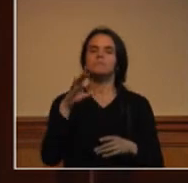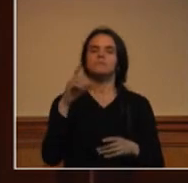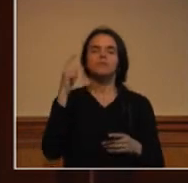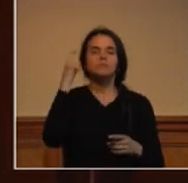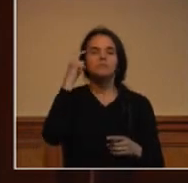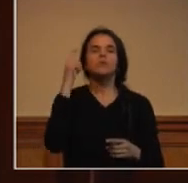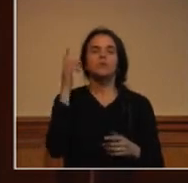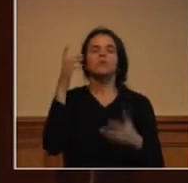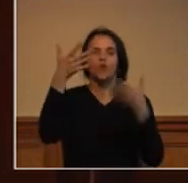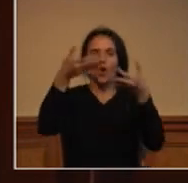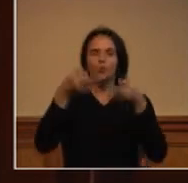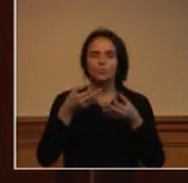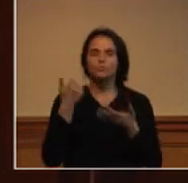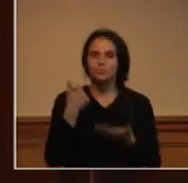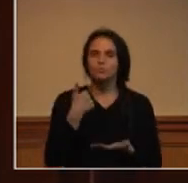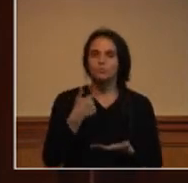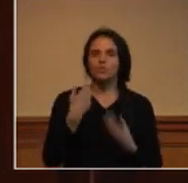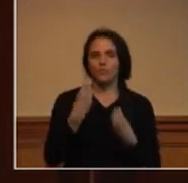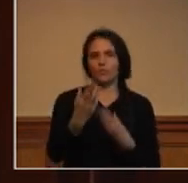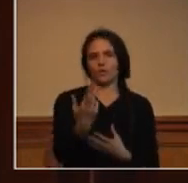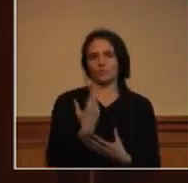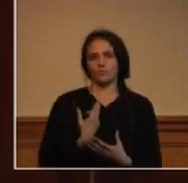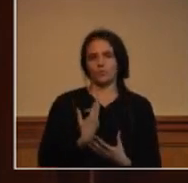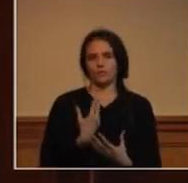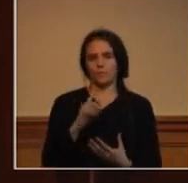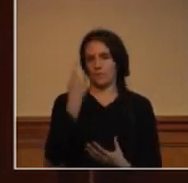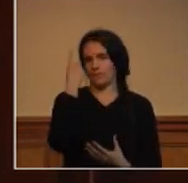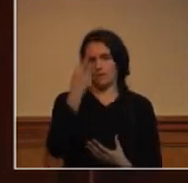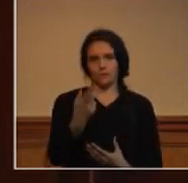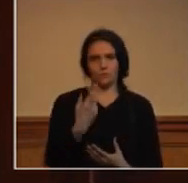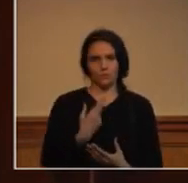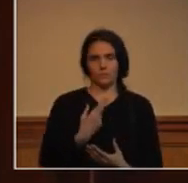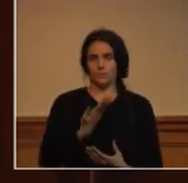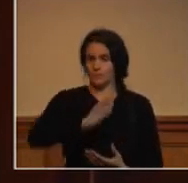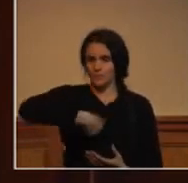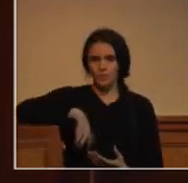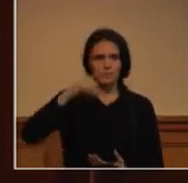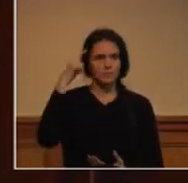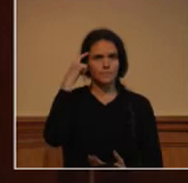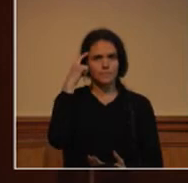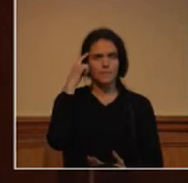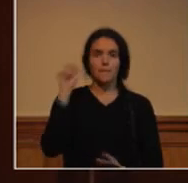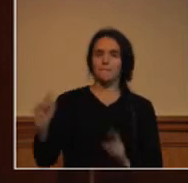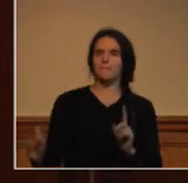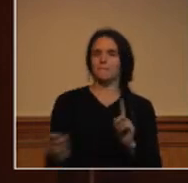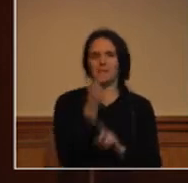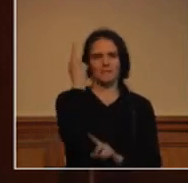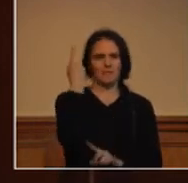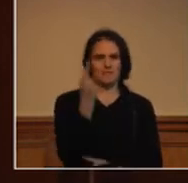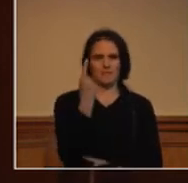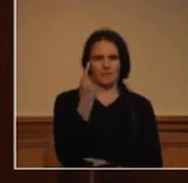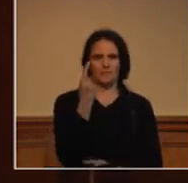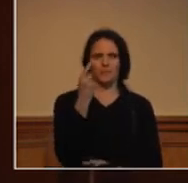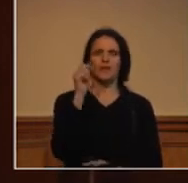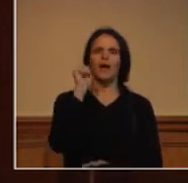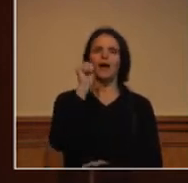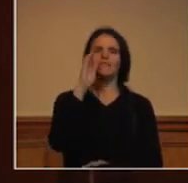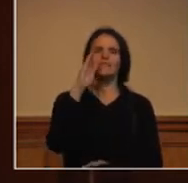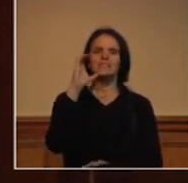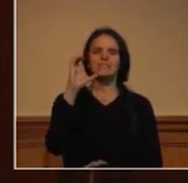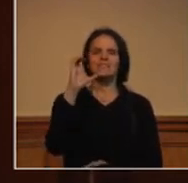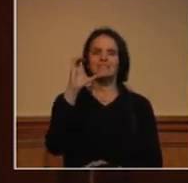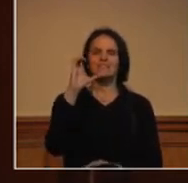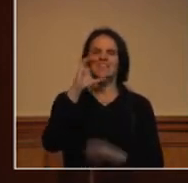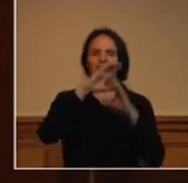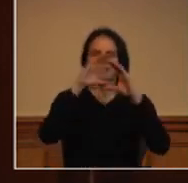a partir de este primer resultado? Lo primero es que deben saber que el ABCD tipo prelector